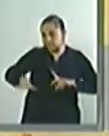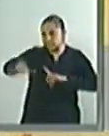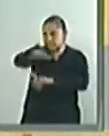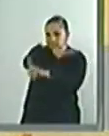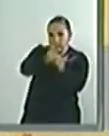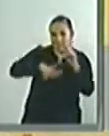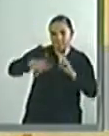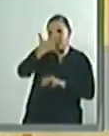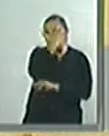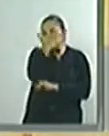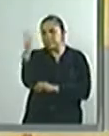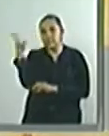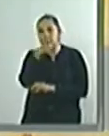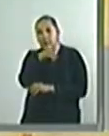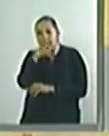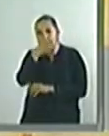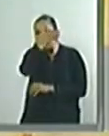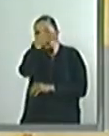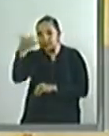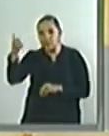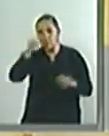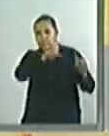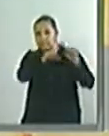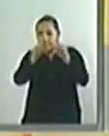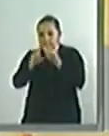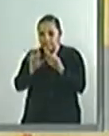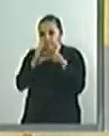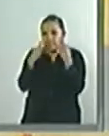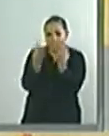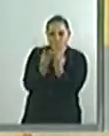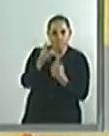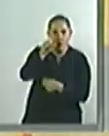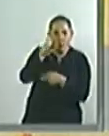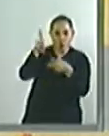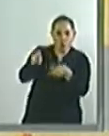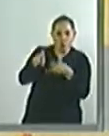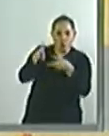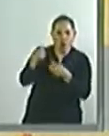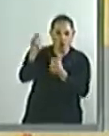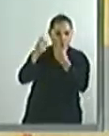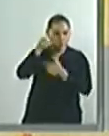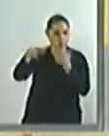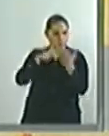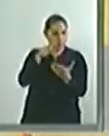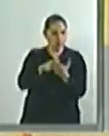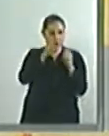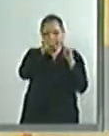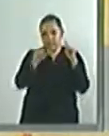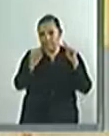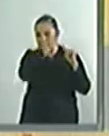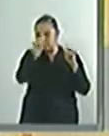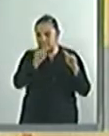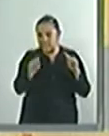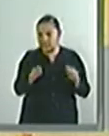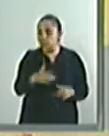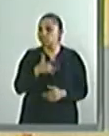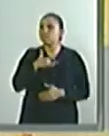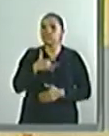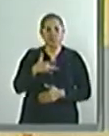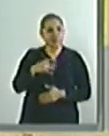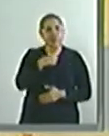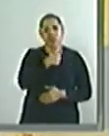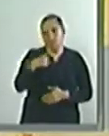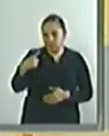que imperan en algunas zonas del país es necesario impulsar el uso de fuentes de